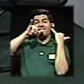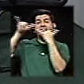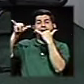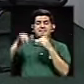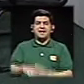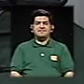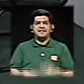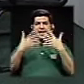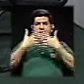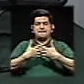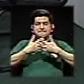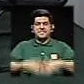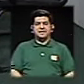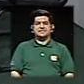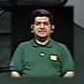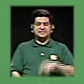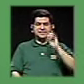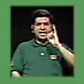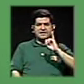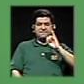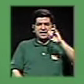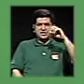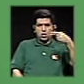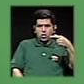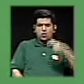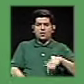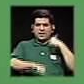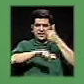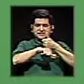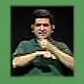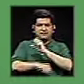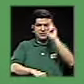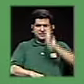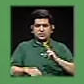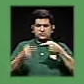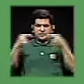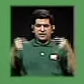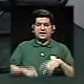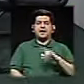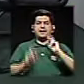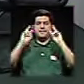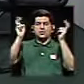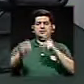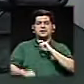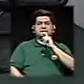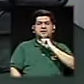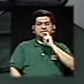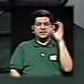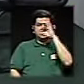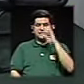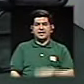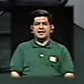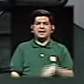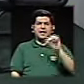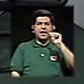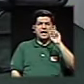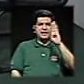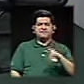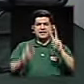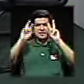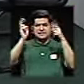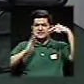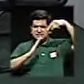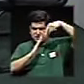infinito Go anuncia para Costa Rica por el tema por el tema minero Sí Ana Beatriz vamos a profundizar en un